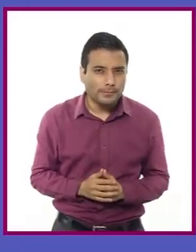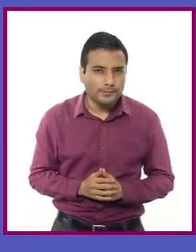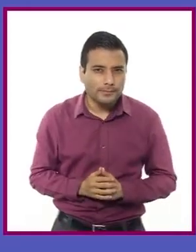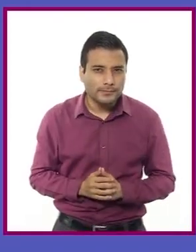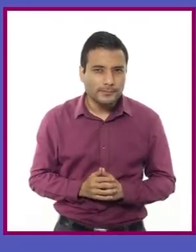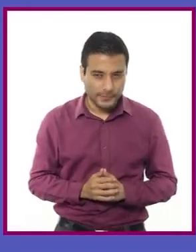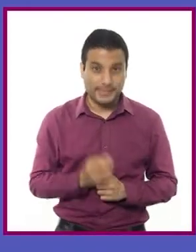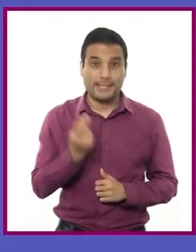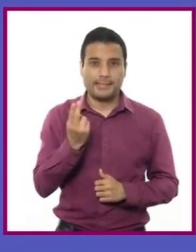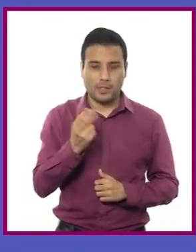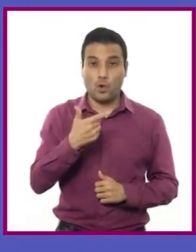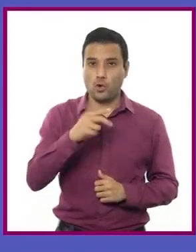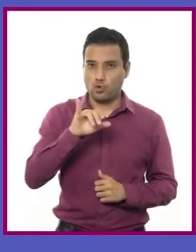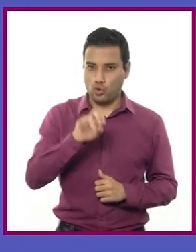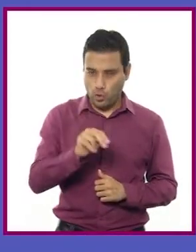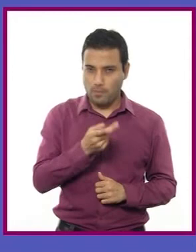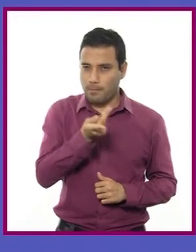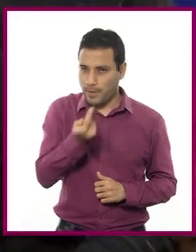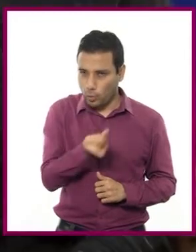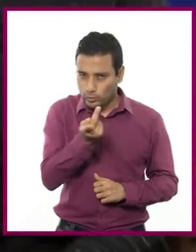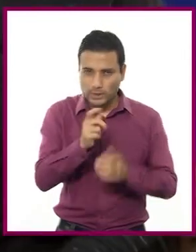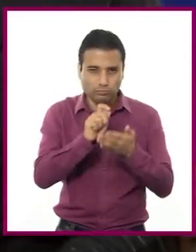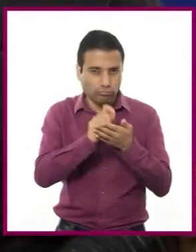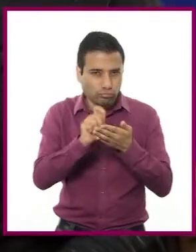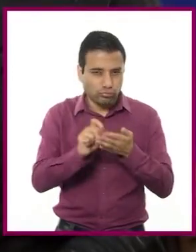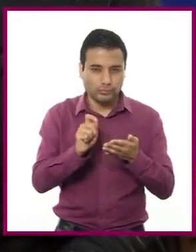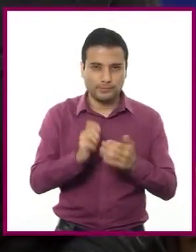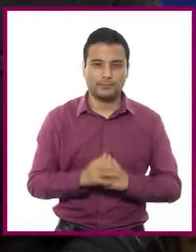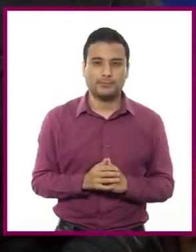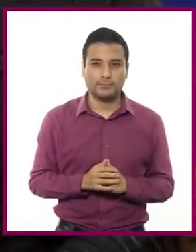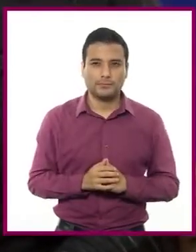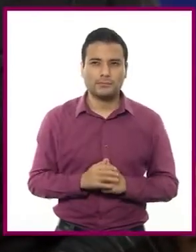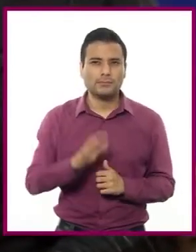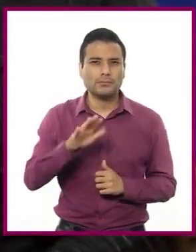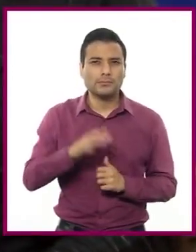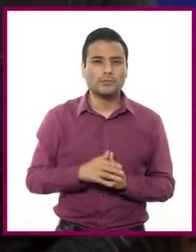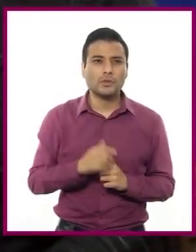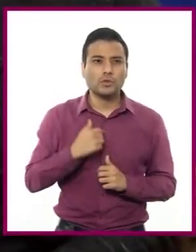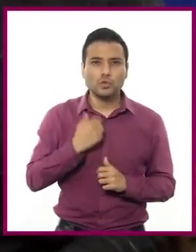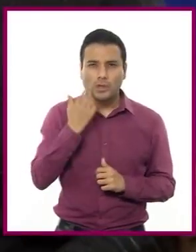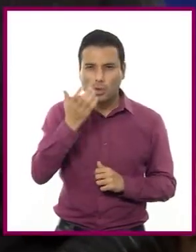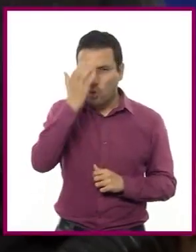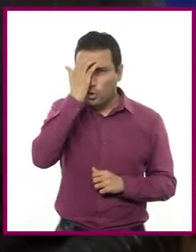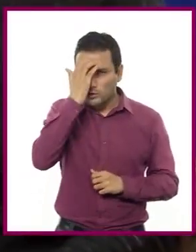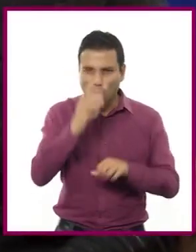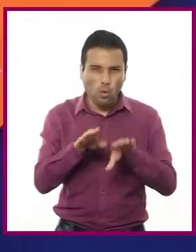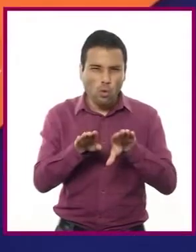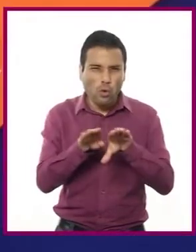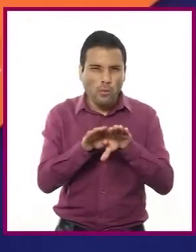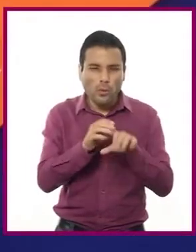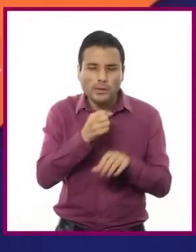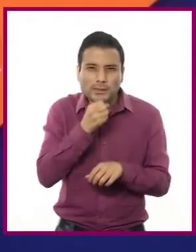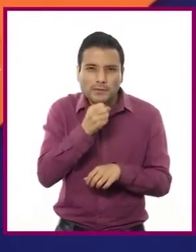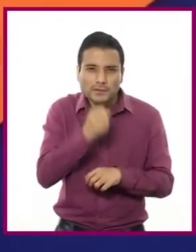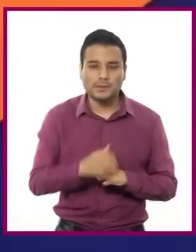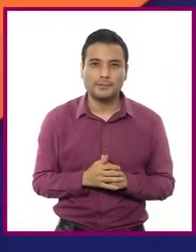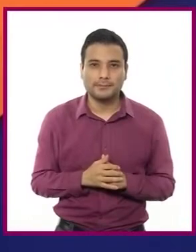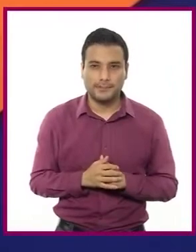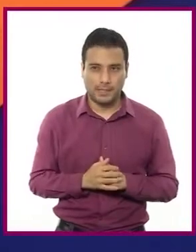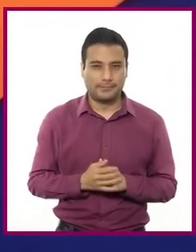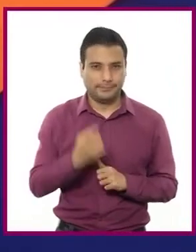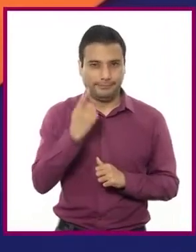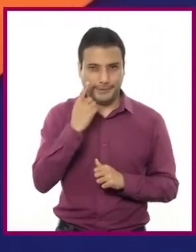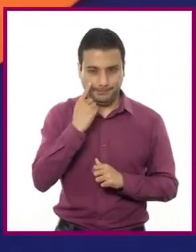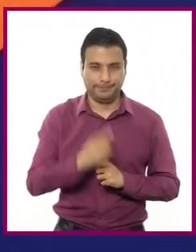un guión con preguntas. Me gustaría saber un poco más acerca de la entrevista, profesor. Claro,